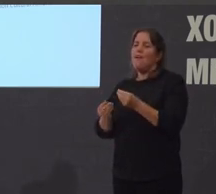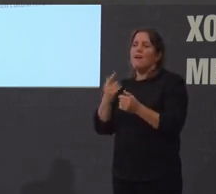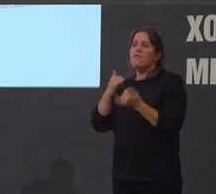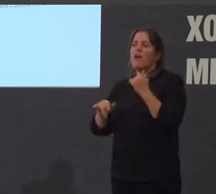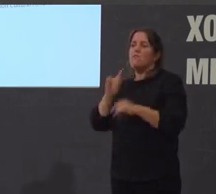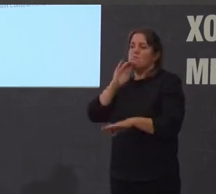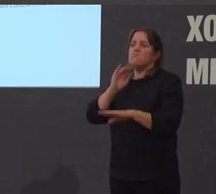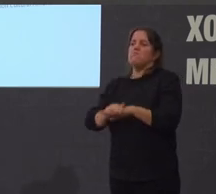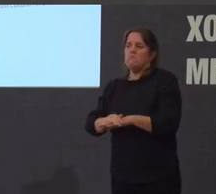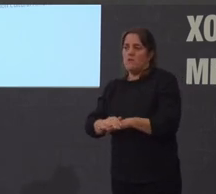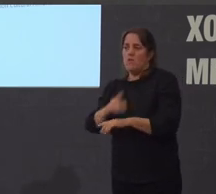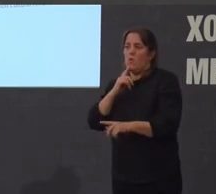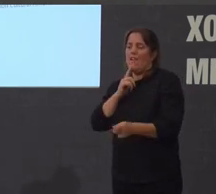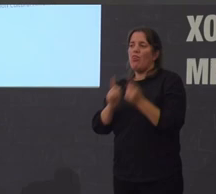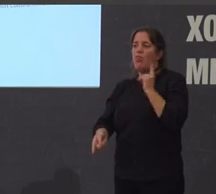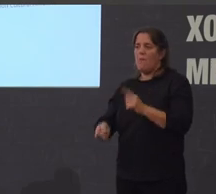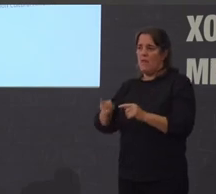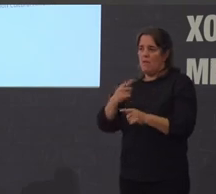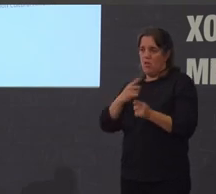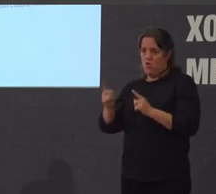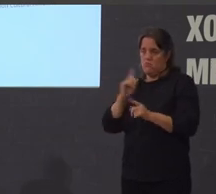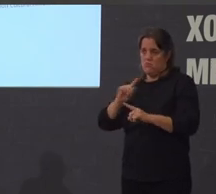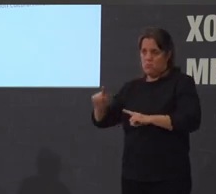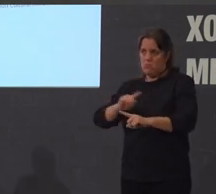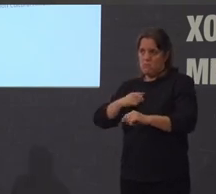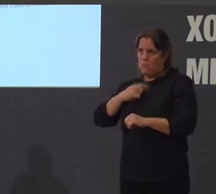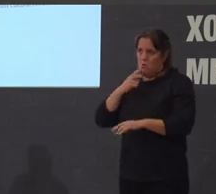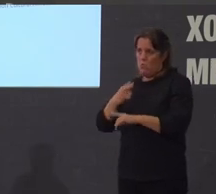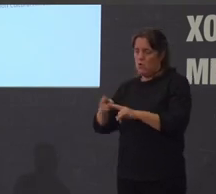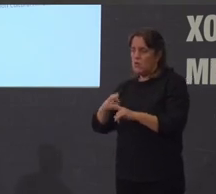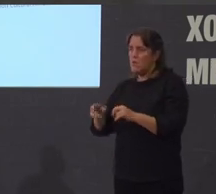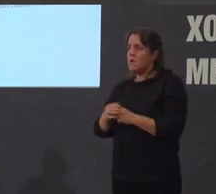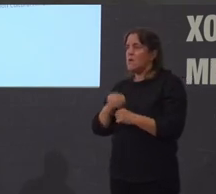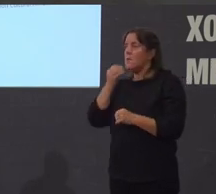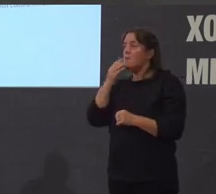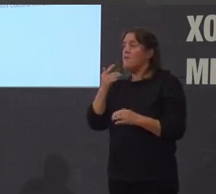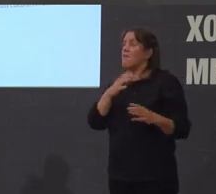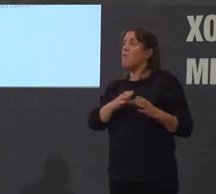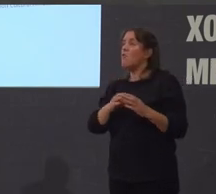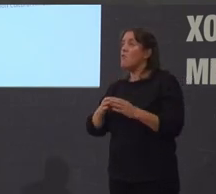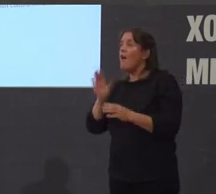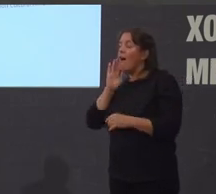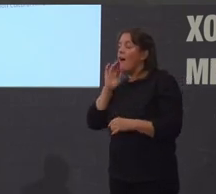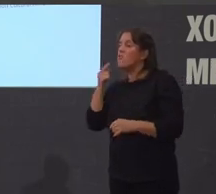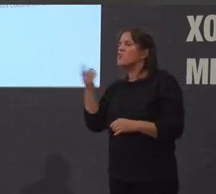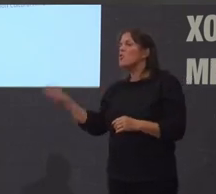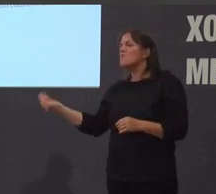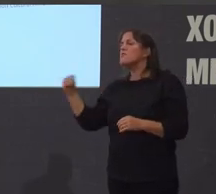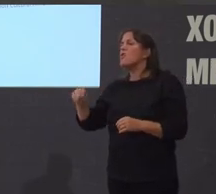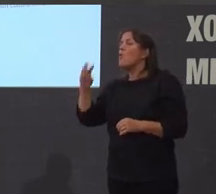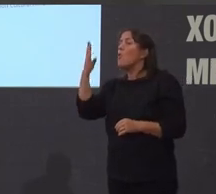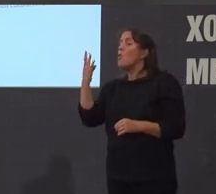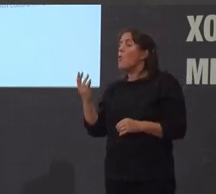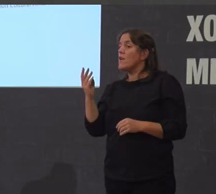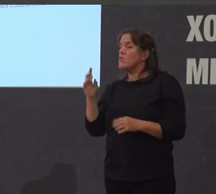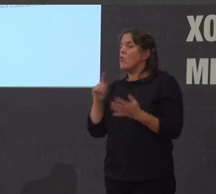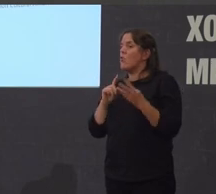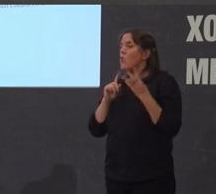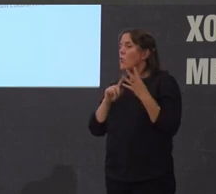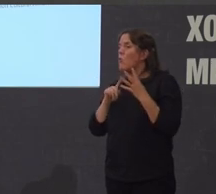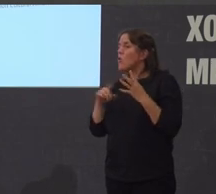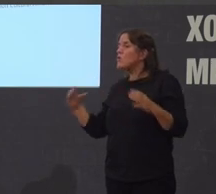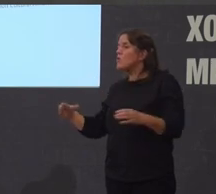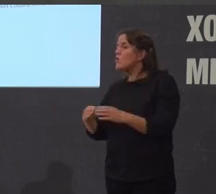con la de dominación política no son estás citadas han dado un cuarto factor ahí